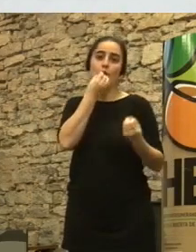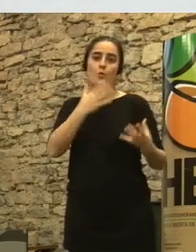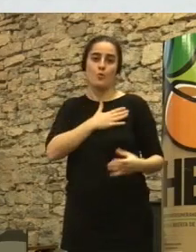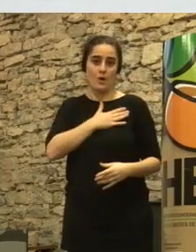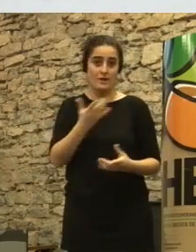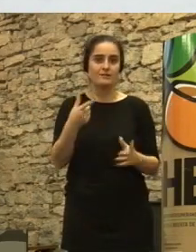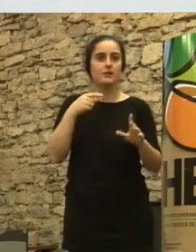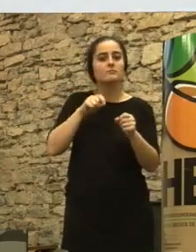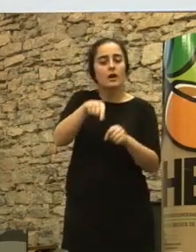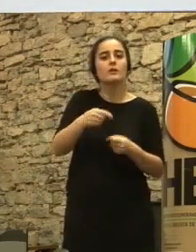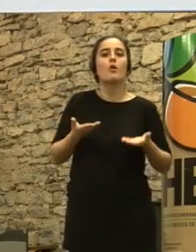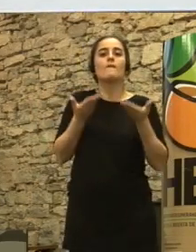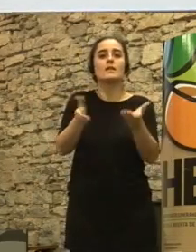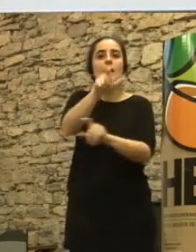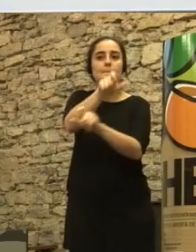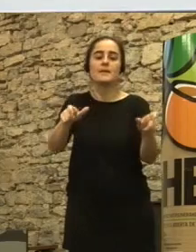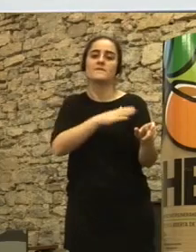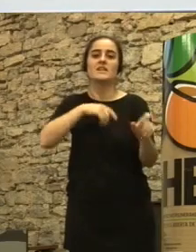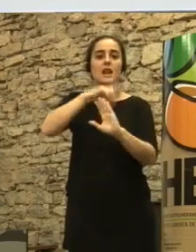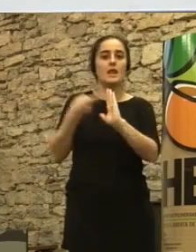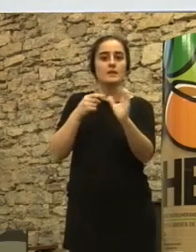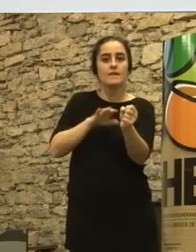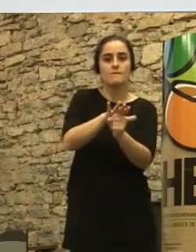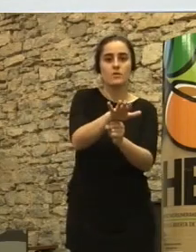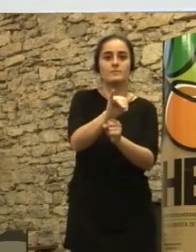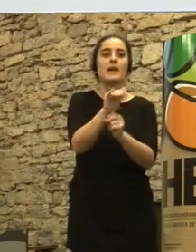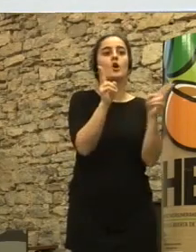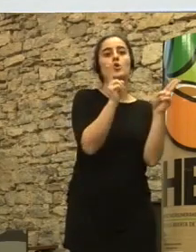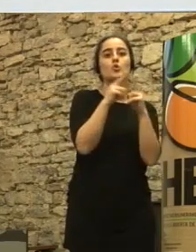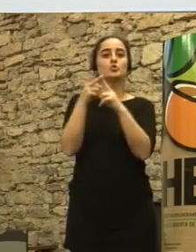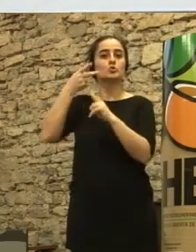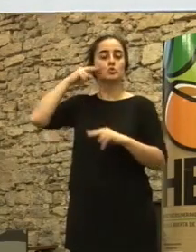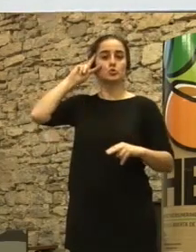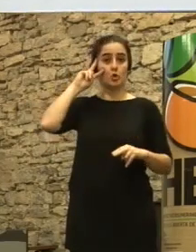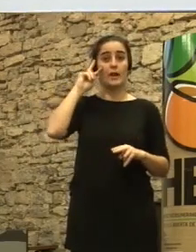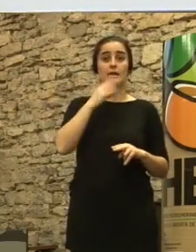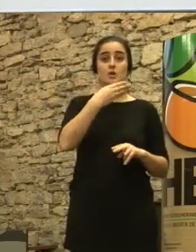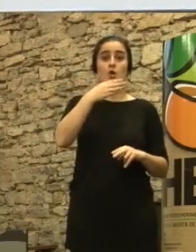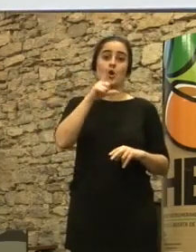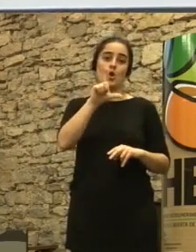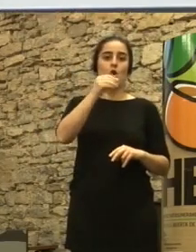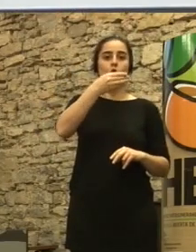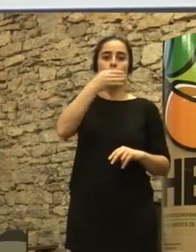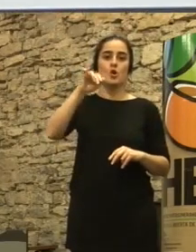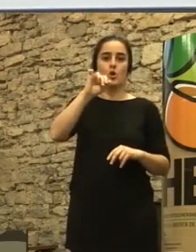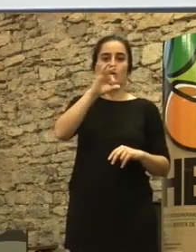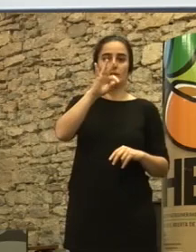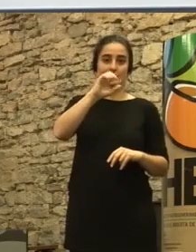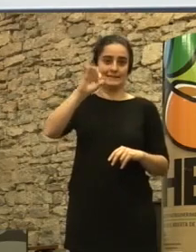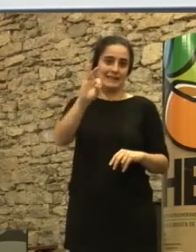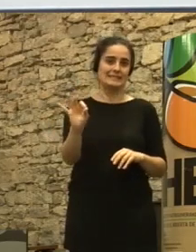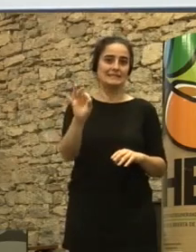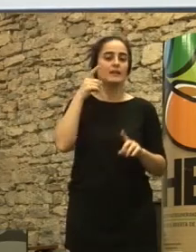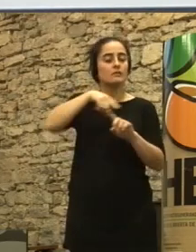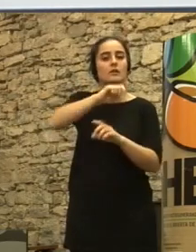ciudadanos que quieren influir en las leyes una serie de consultores, lobbyistas, que trabajan gratis